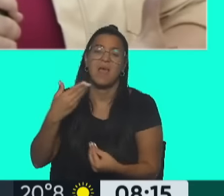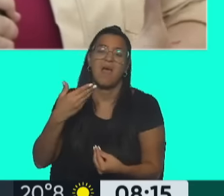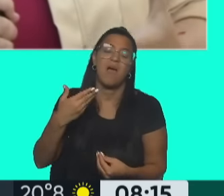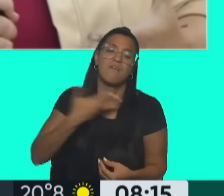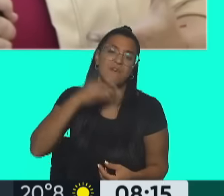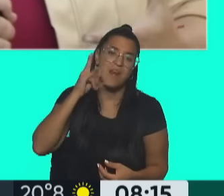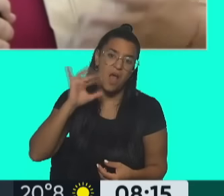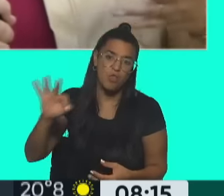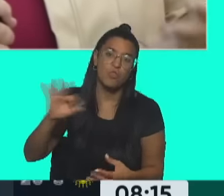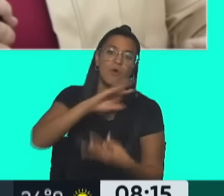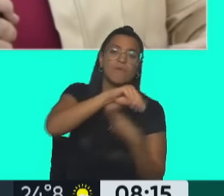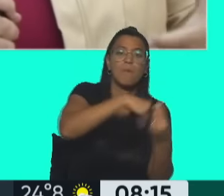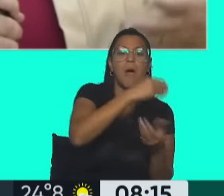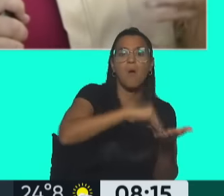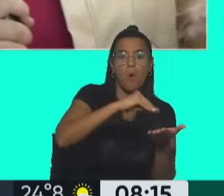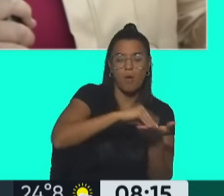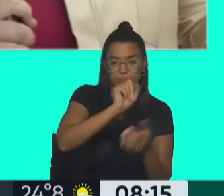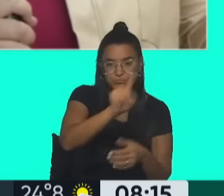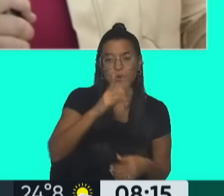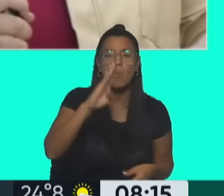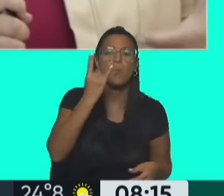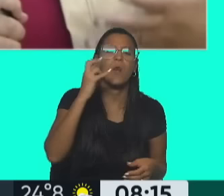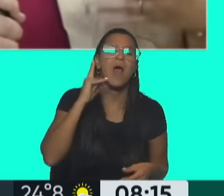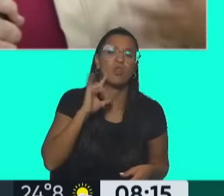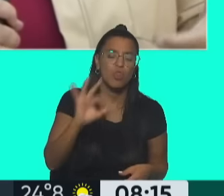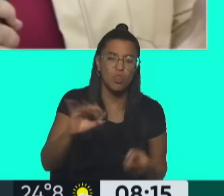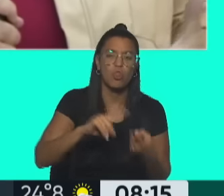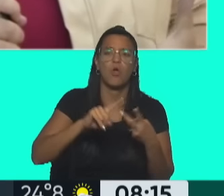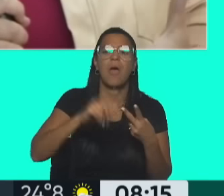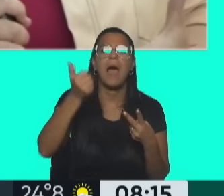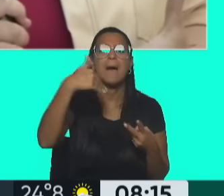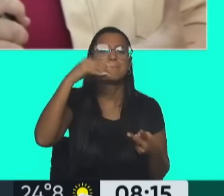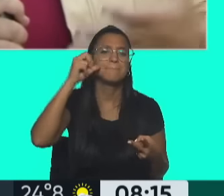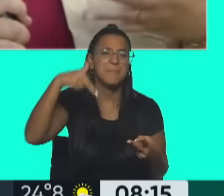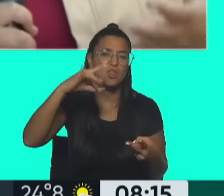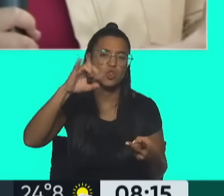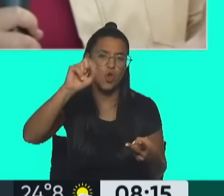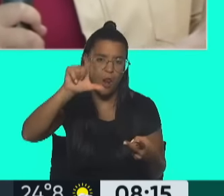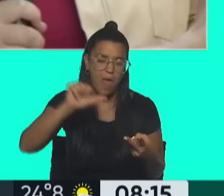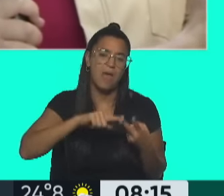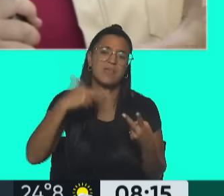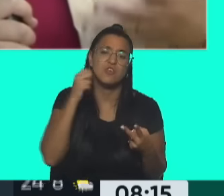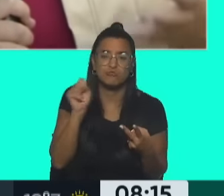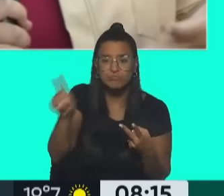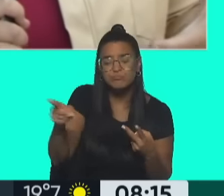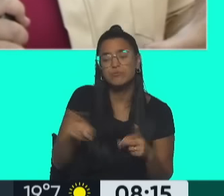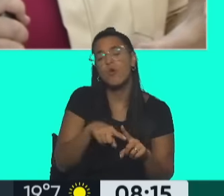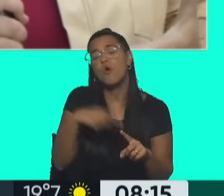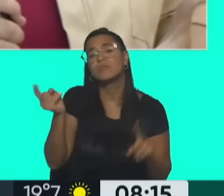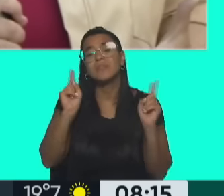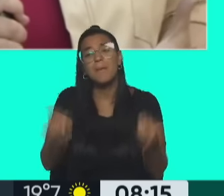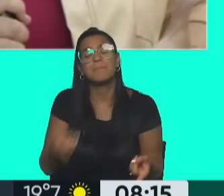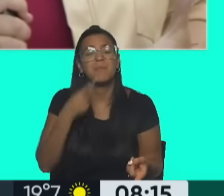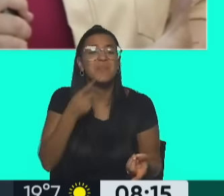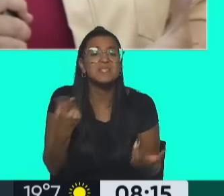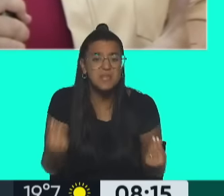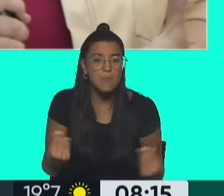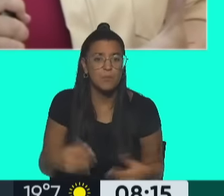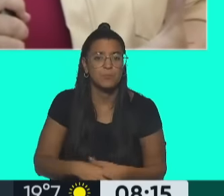con la familia de sus abogados, de Burlando, del doctor Améndola también, con sus hijos, el otro costado,